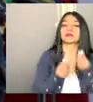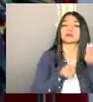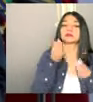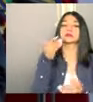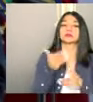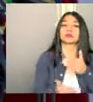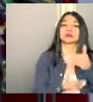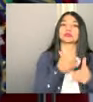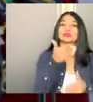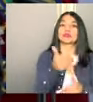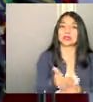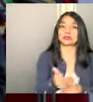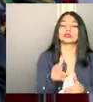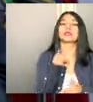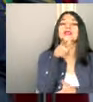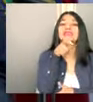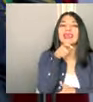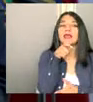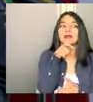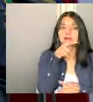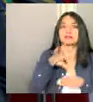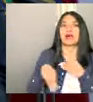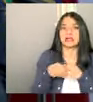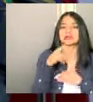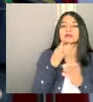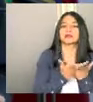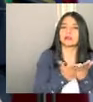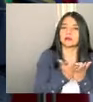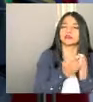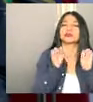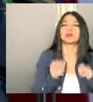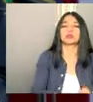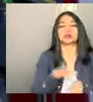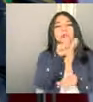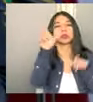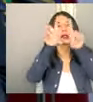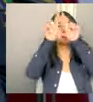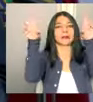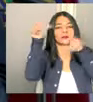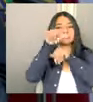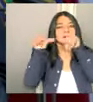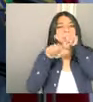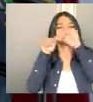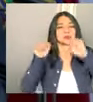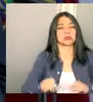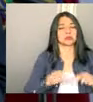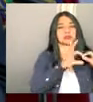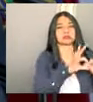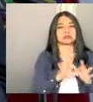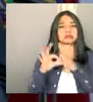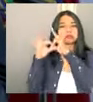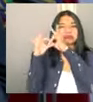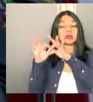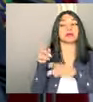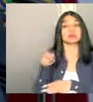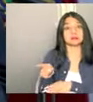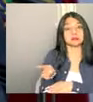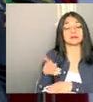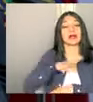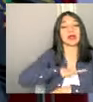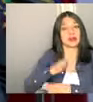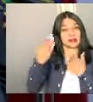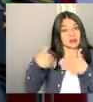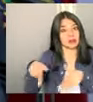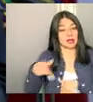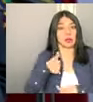proceso licitatorio para ampliar el servicio. Lo que nos animará a la alcaldía saliente y a la nuestra, evidentemente, es que la calidad